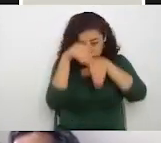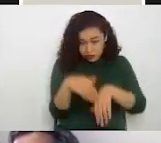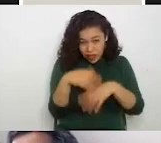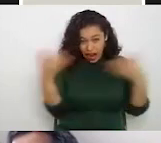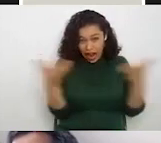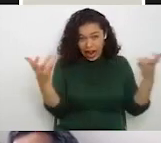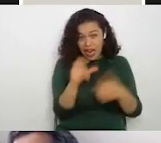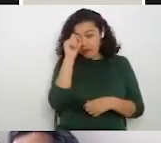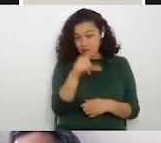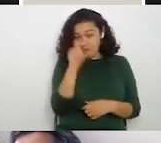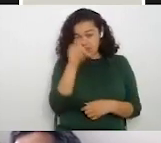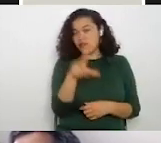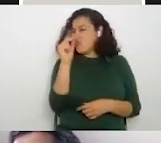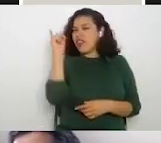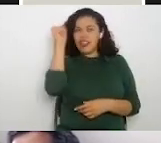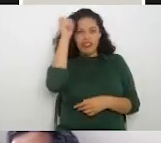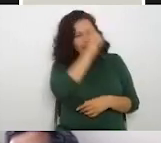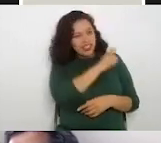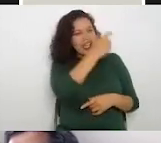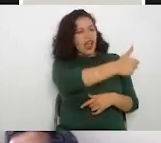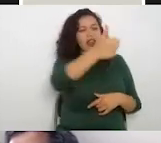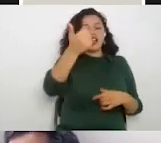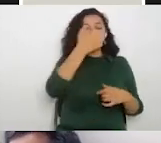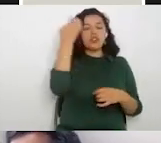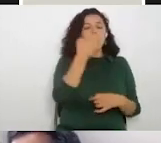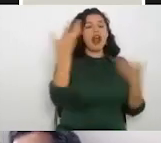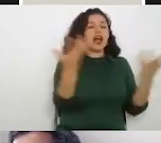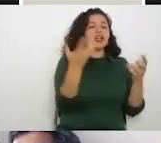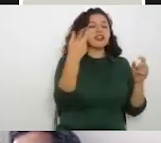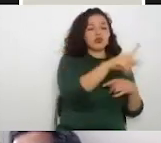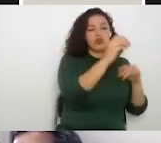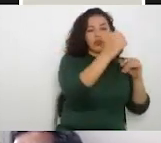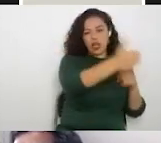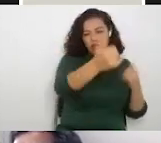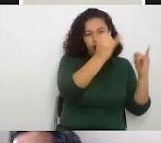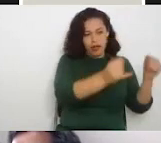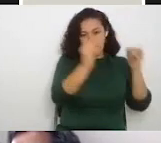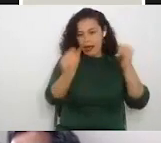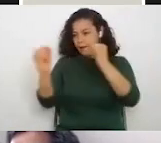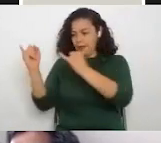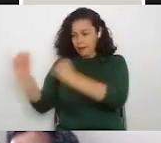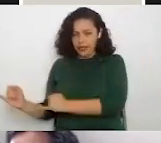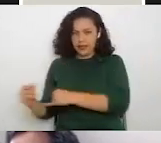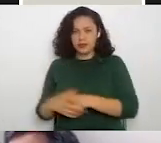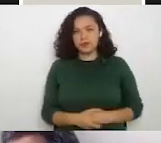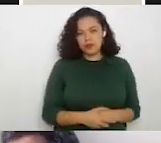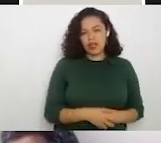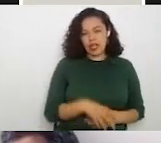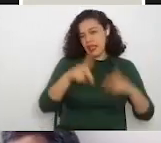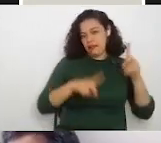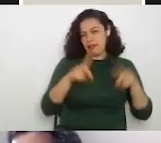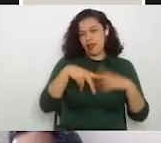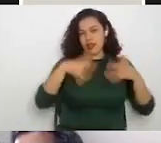las dependencias. Y así podríamos verlo, ¿no? Dependiendo del tamaño y también